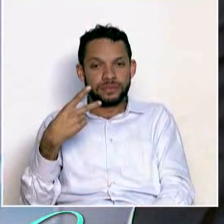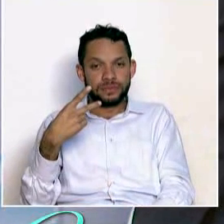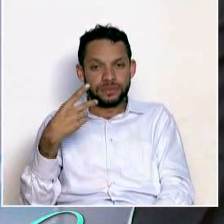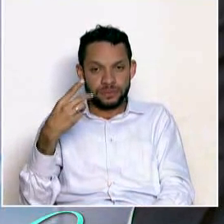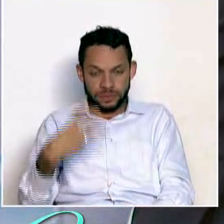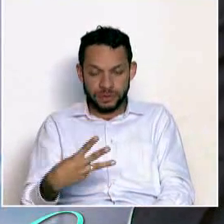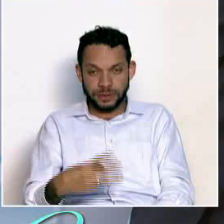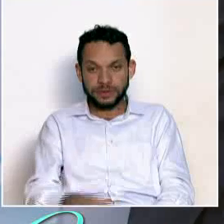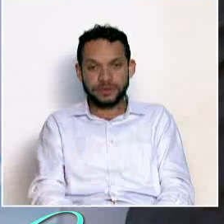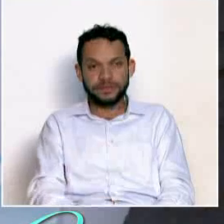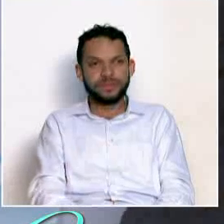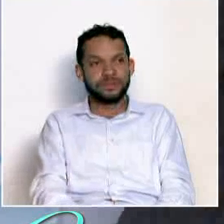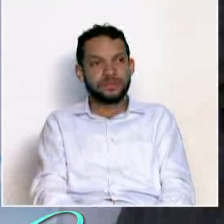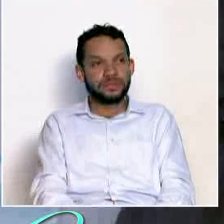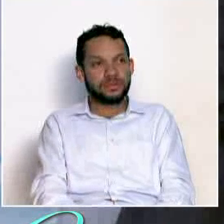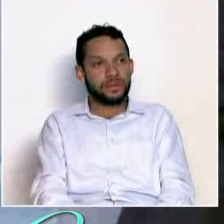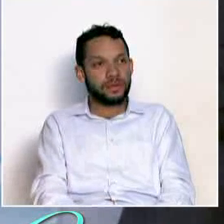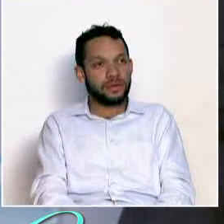tres.